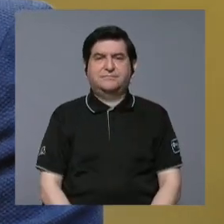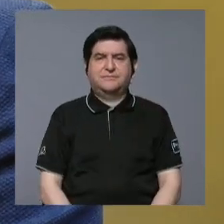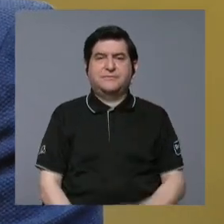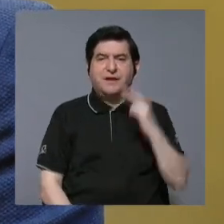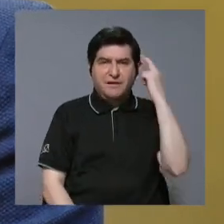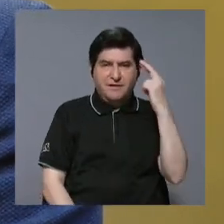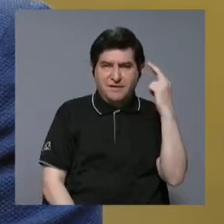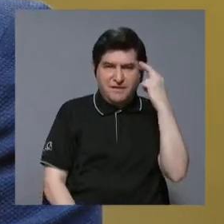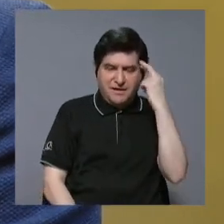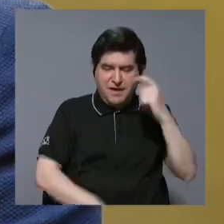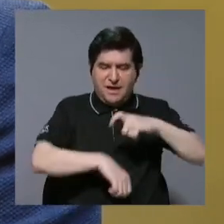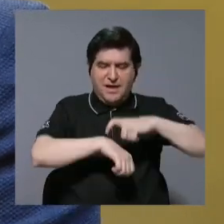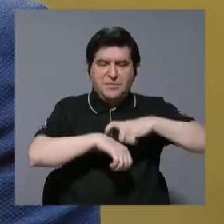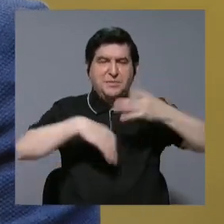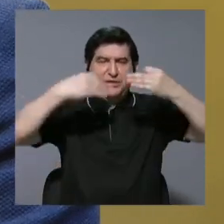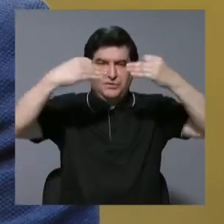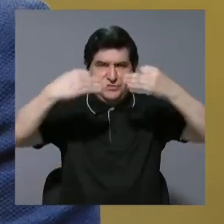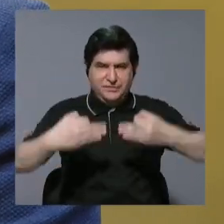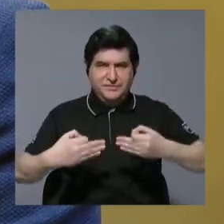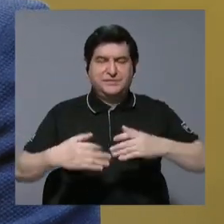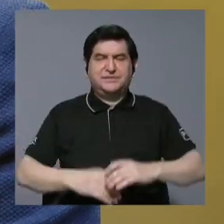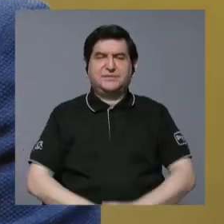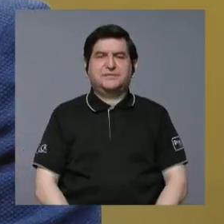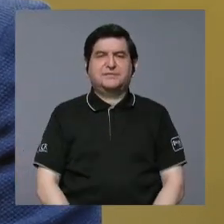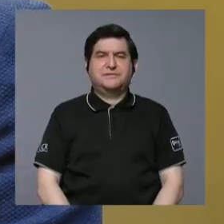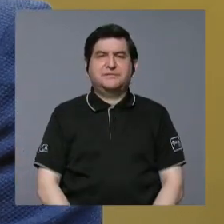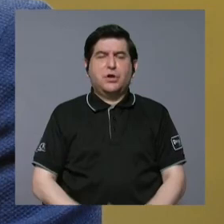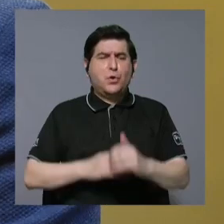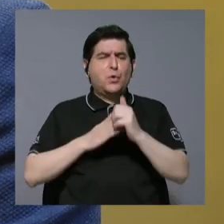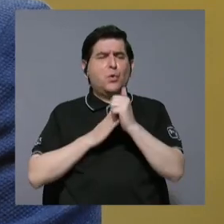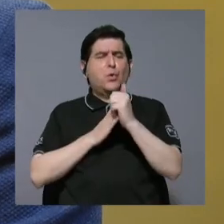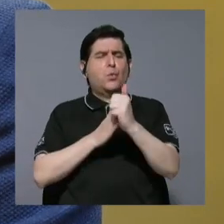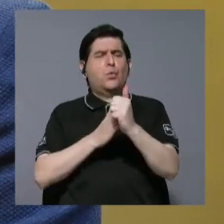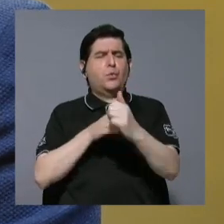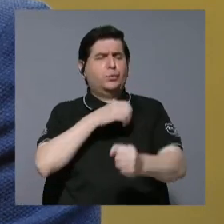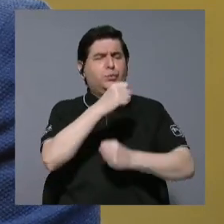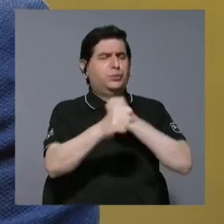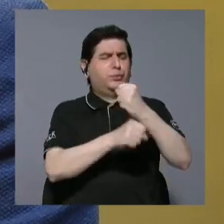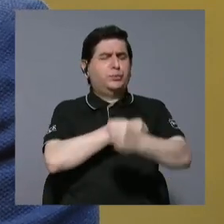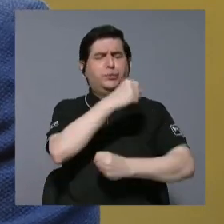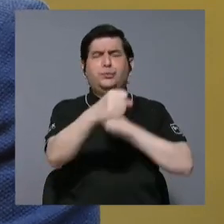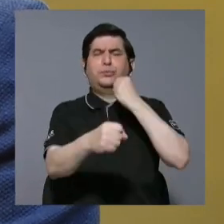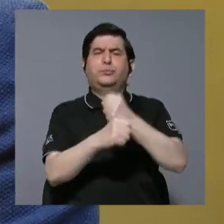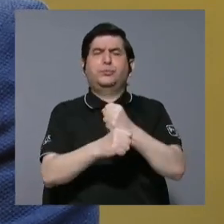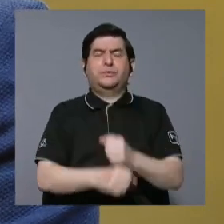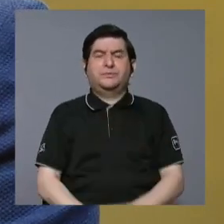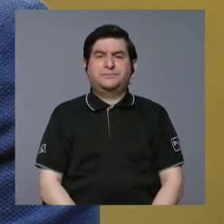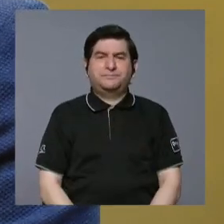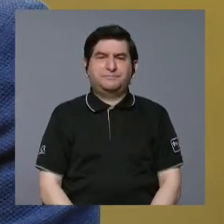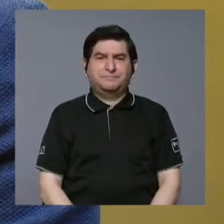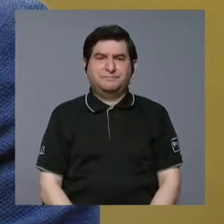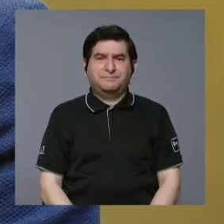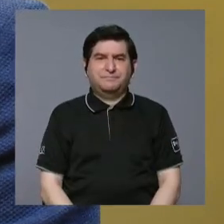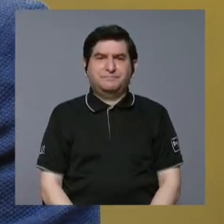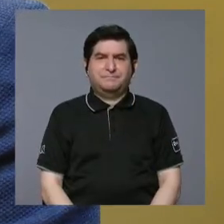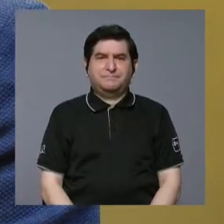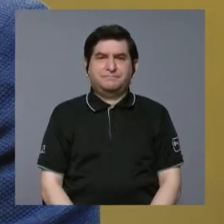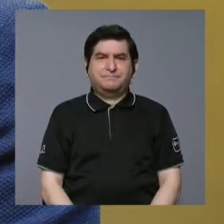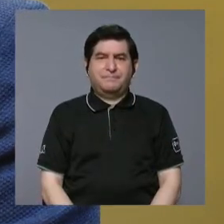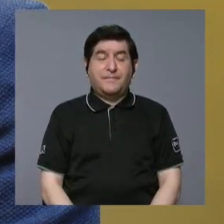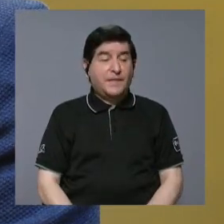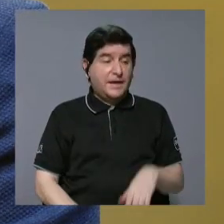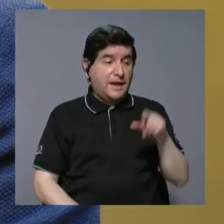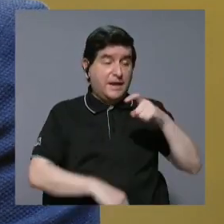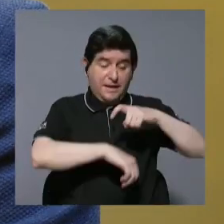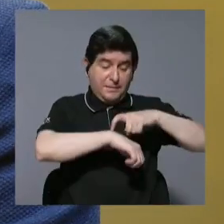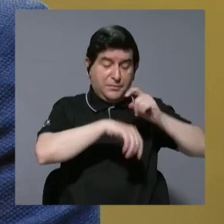racionalidad en la toma de las decisiones que nos ha guiado por muchísimos años. precisamente con el